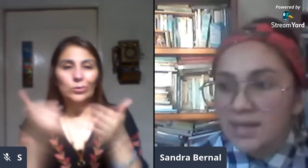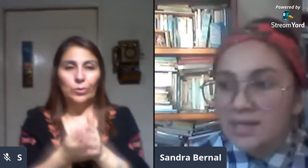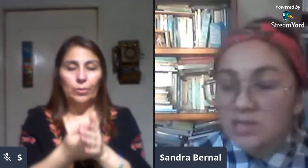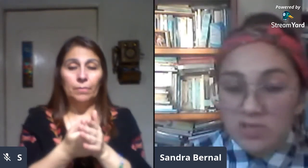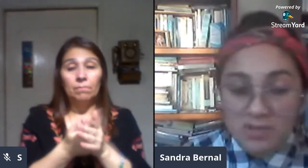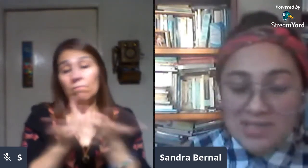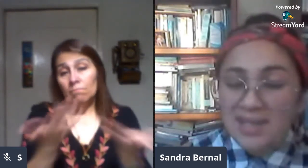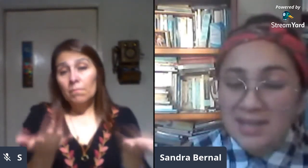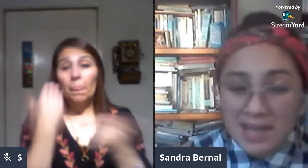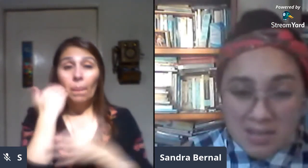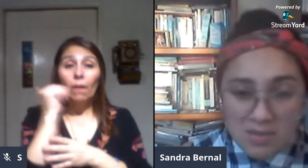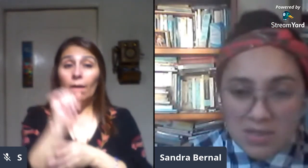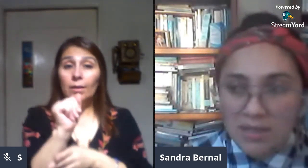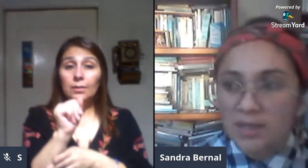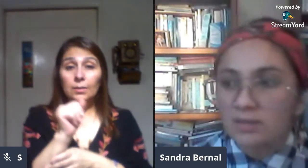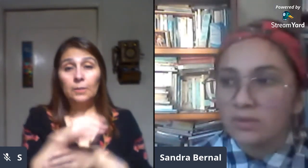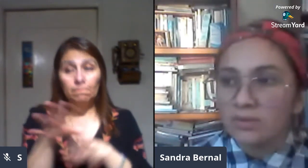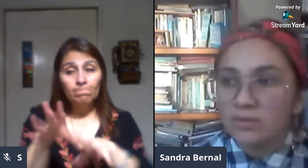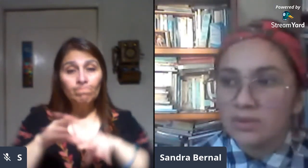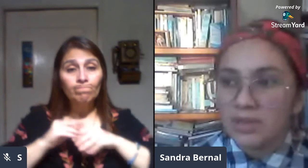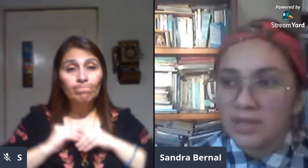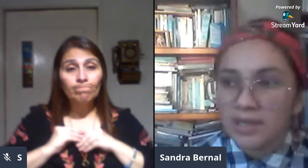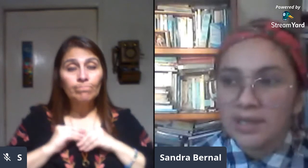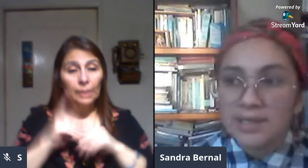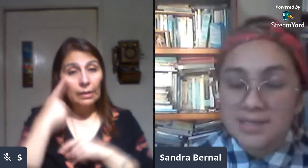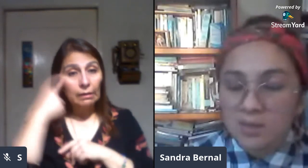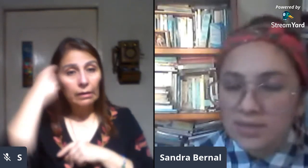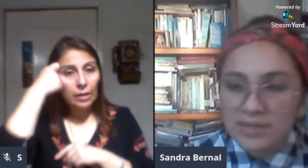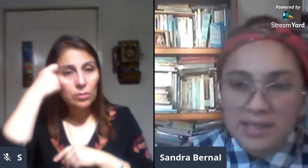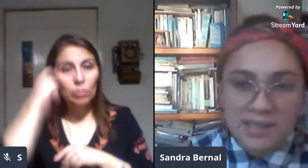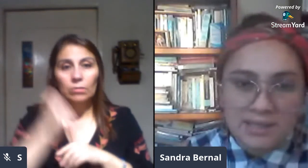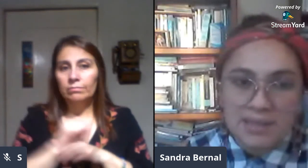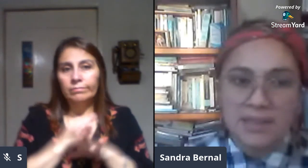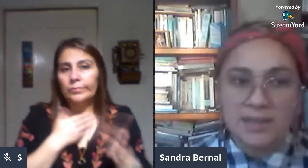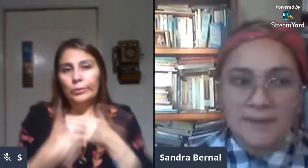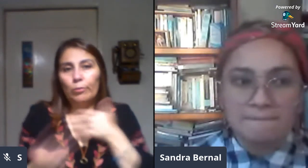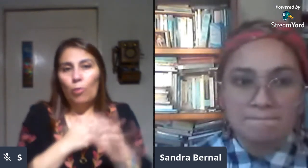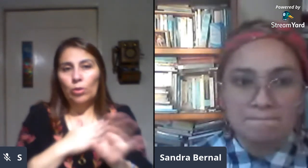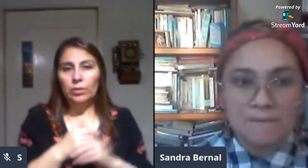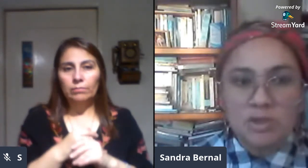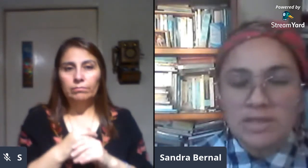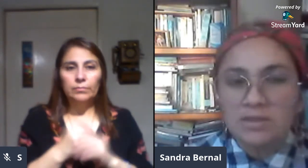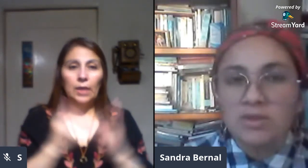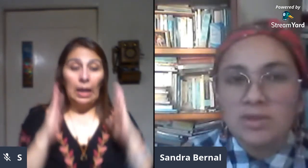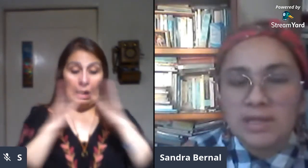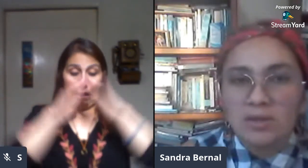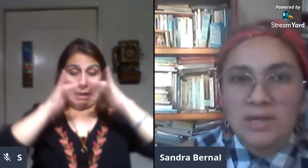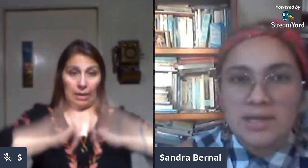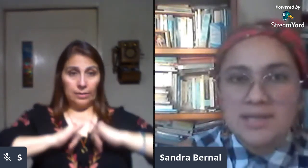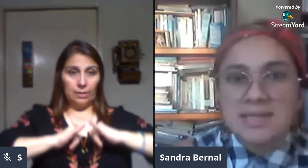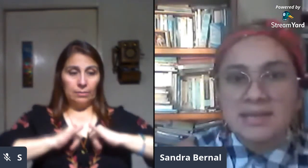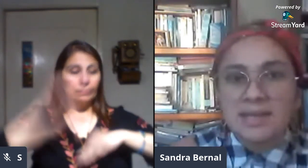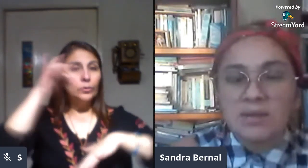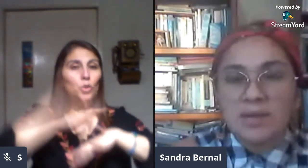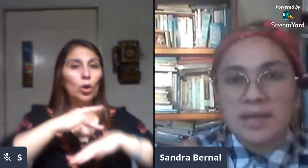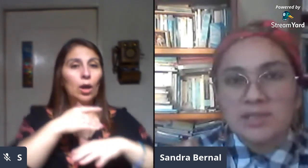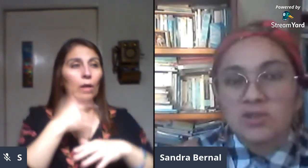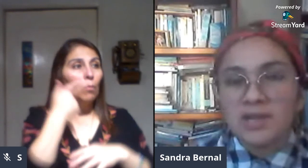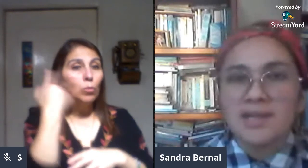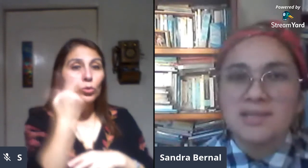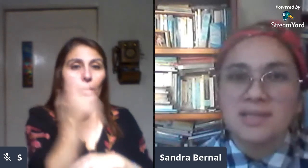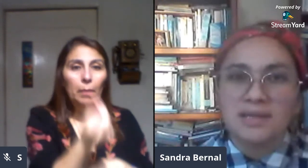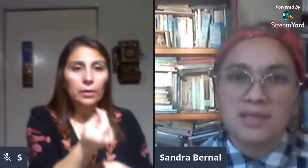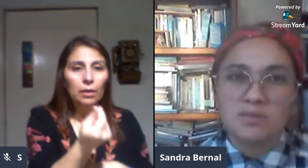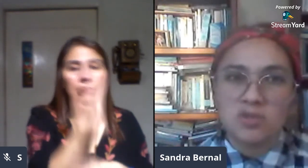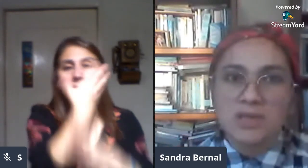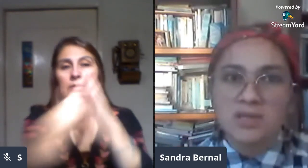someterse a situaciones de riesgo saliendo en esta cuarentena. Yo entiendo lo que decían de la obligación